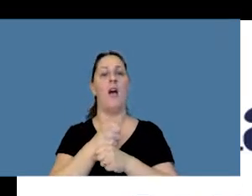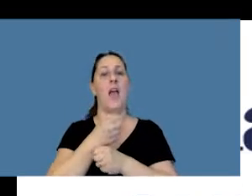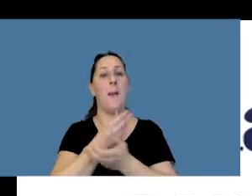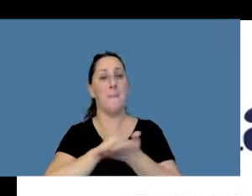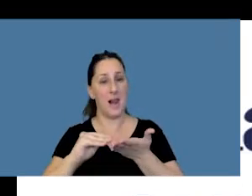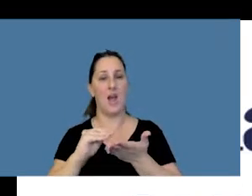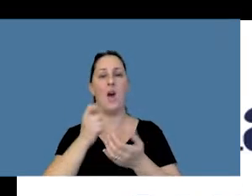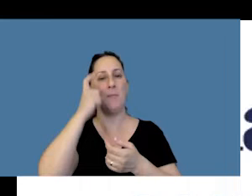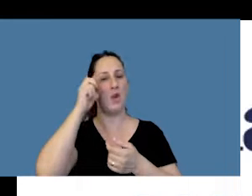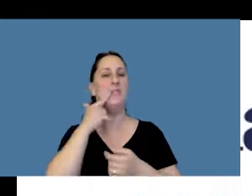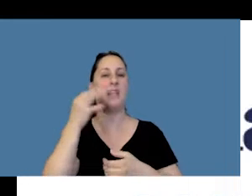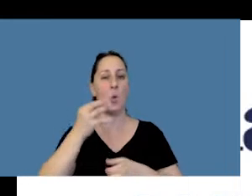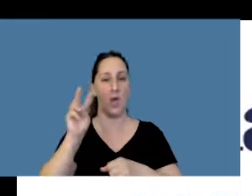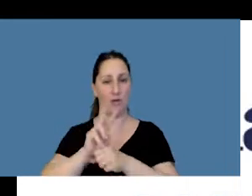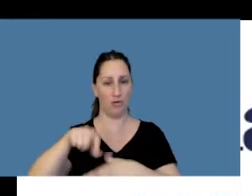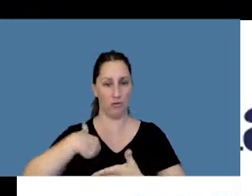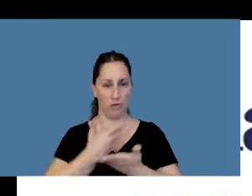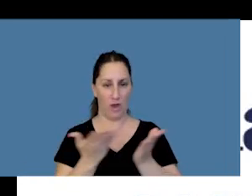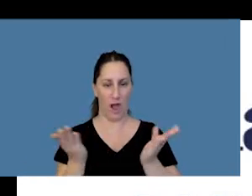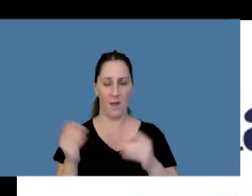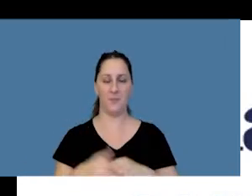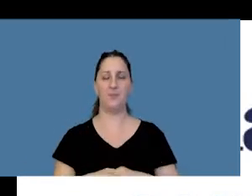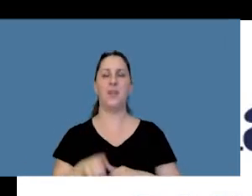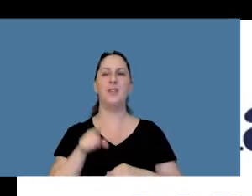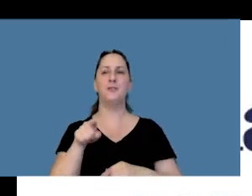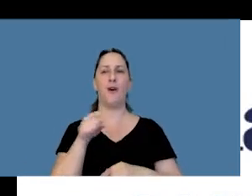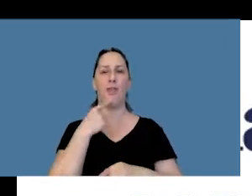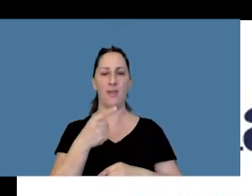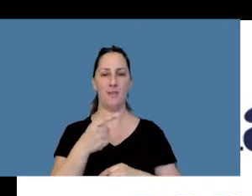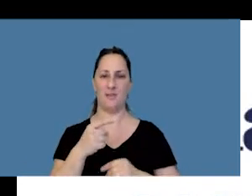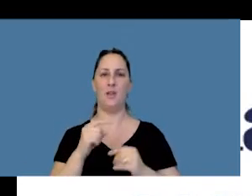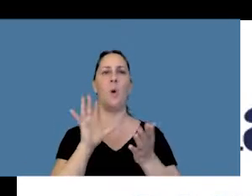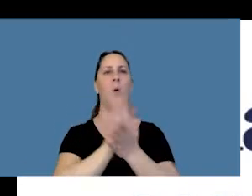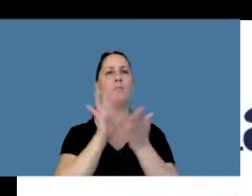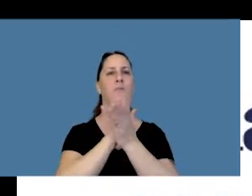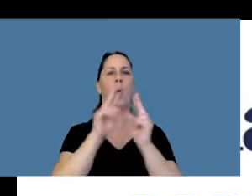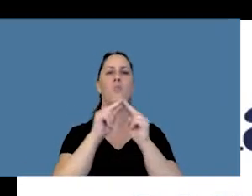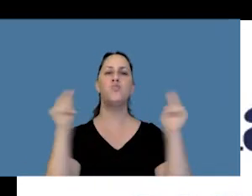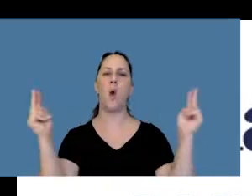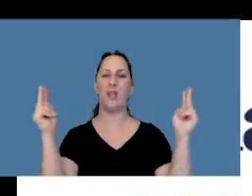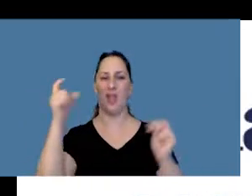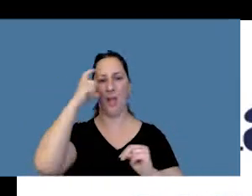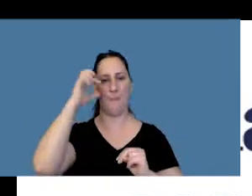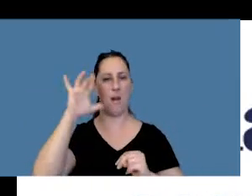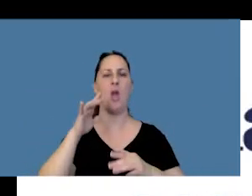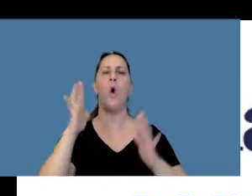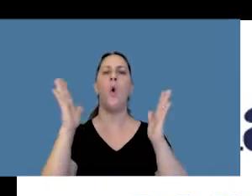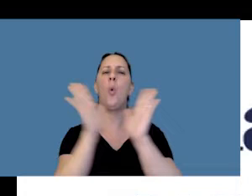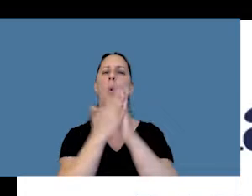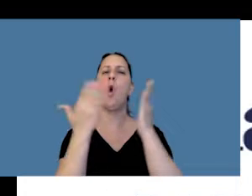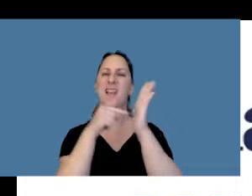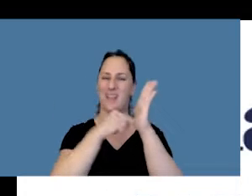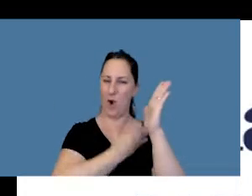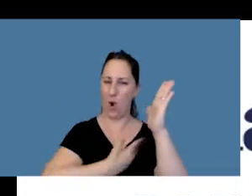y Seguridad Social. Es lo que se conoce como Puente al Empleo, publicado en Boletín Oficial el 3